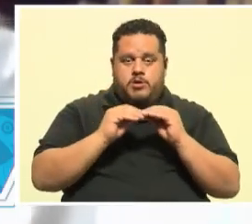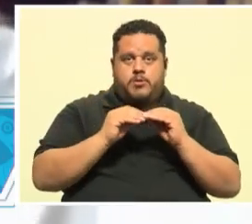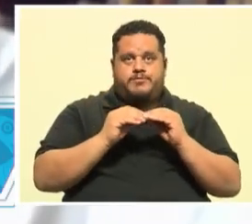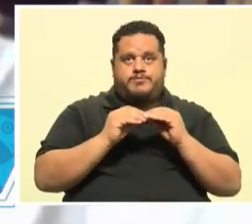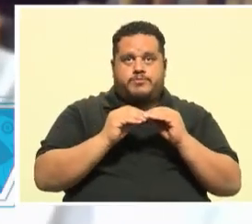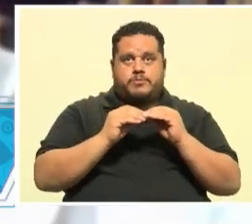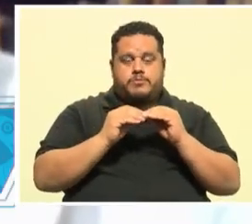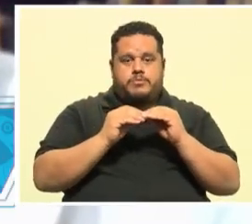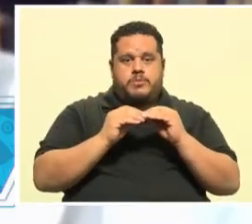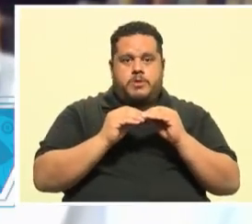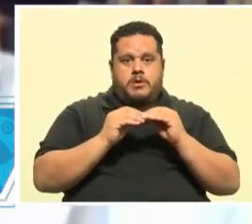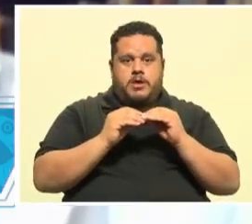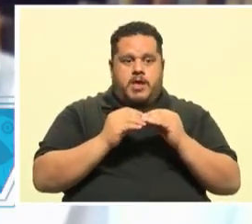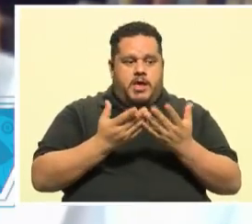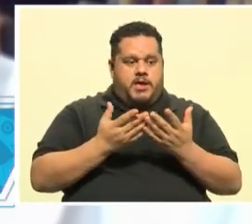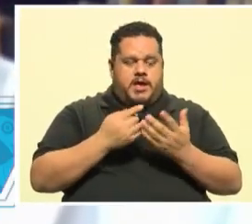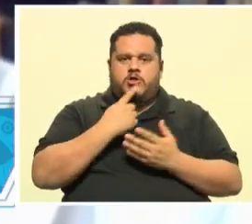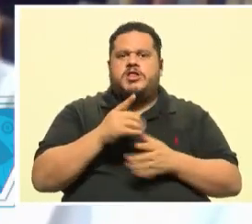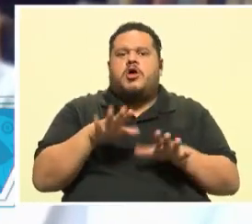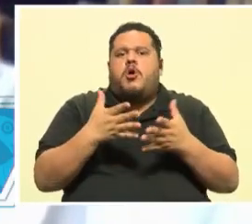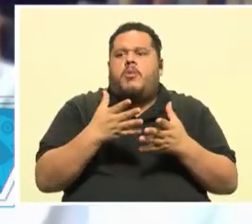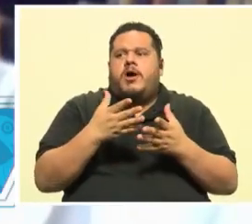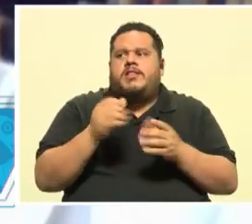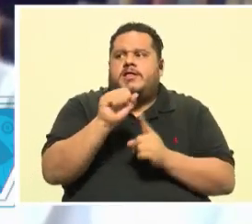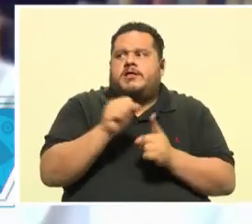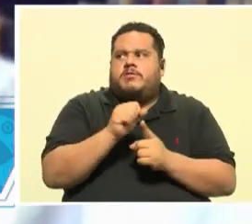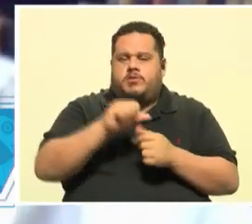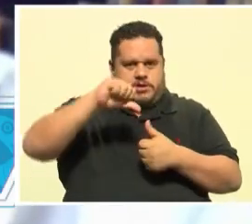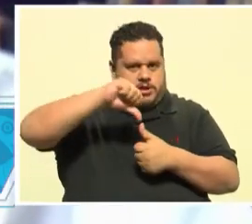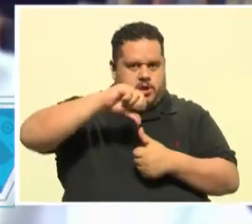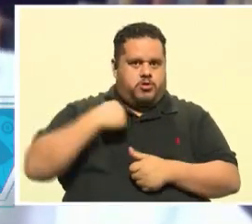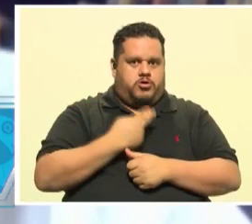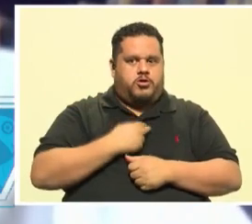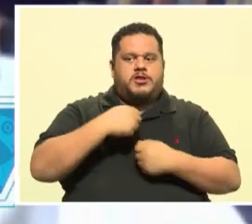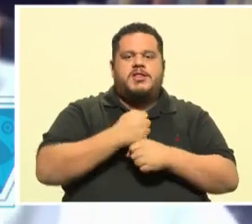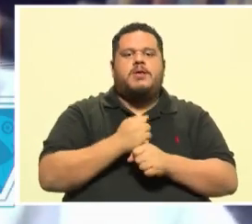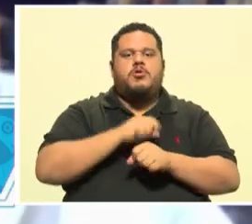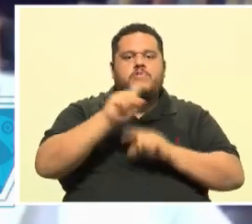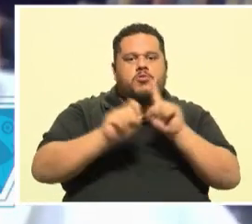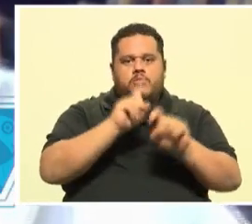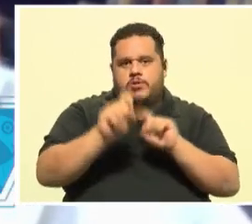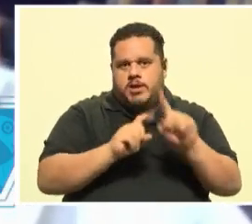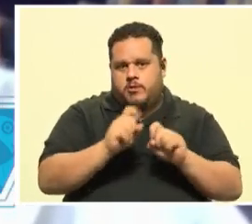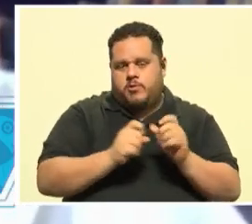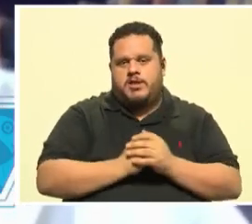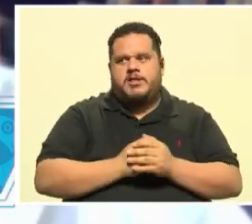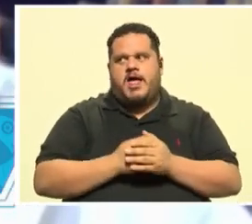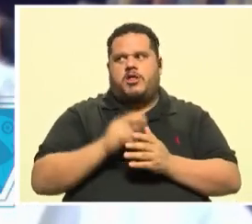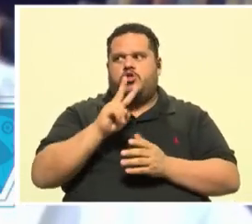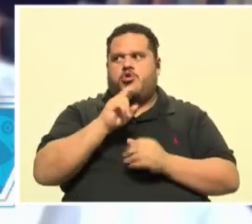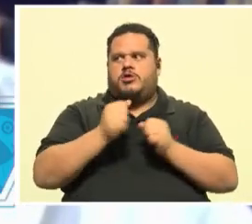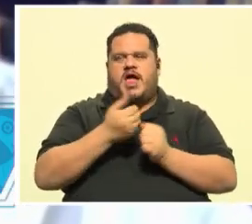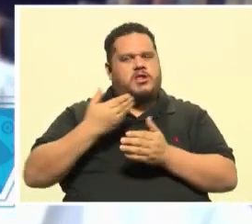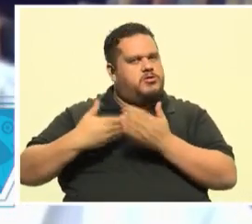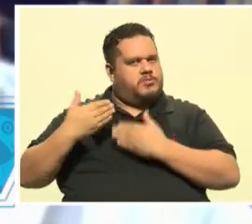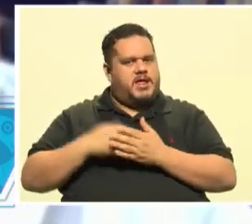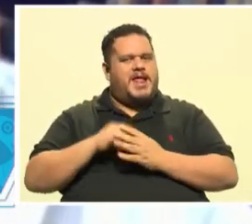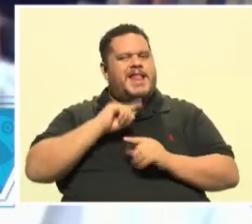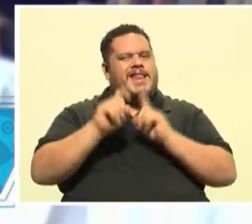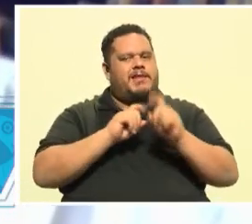del poquito de dinero que se manda. Y si desciende el empleo, descienden las remesas. Y el tercer elemento que yo